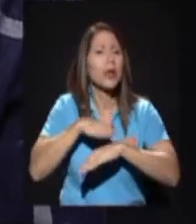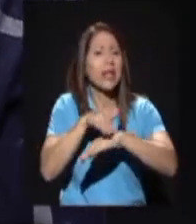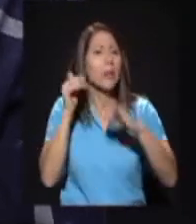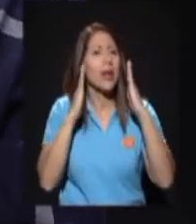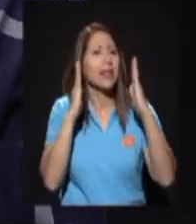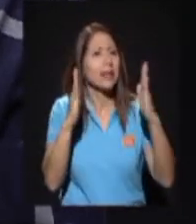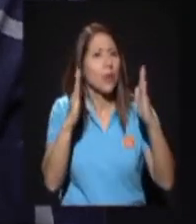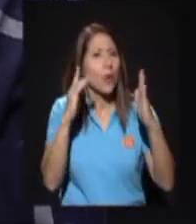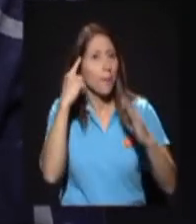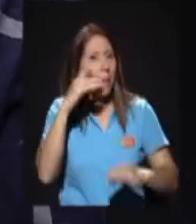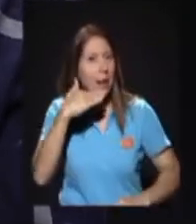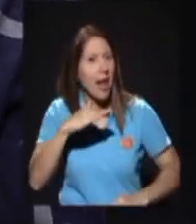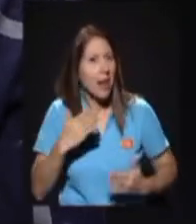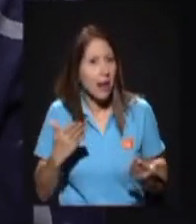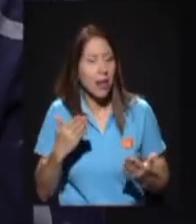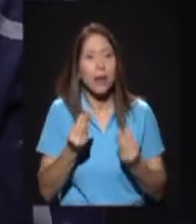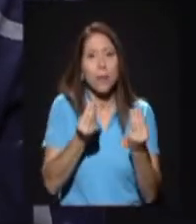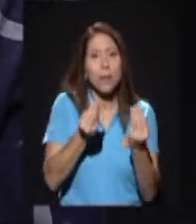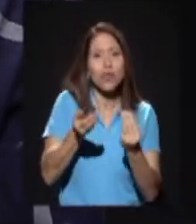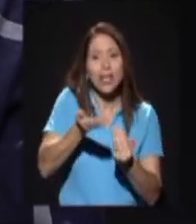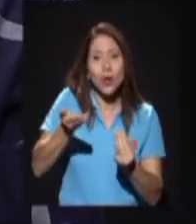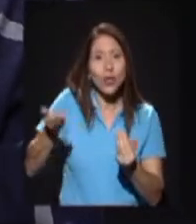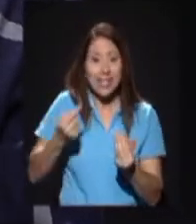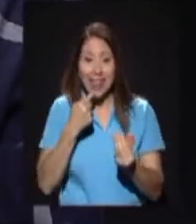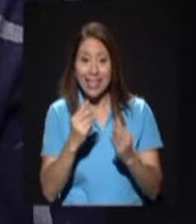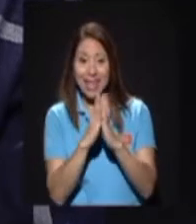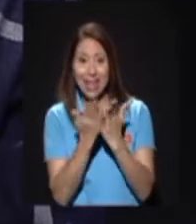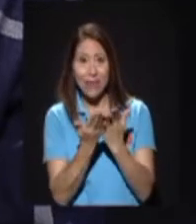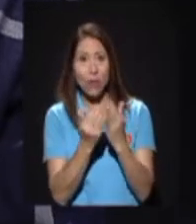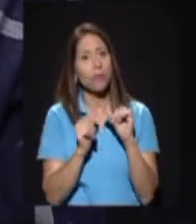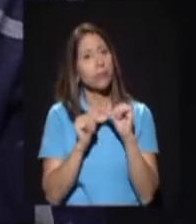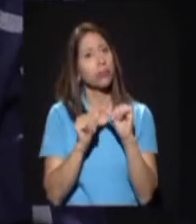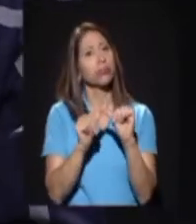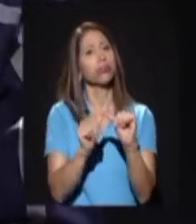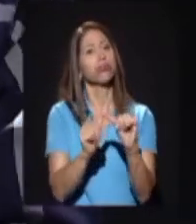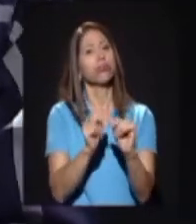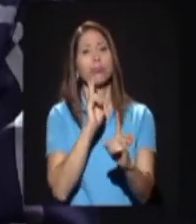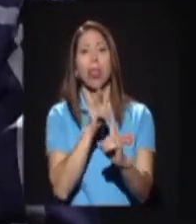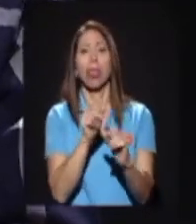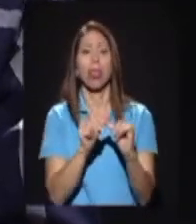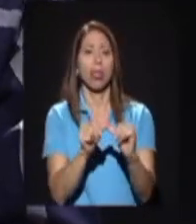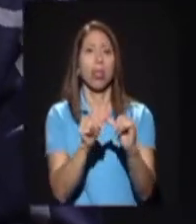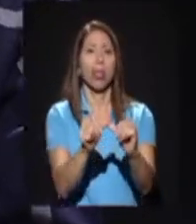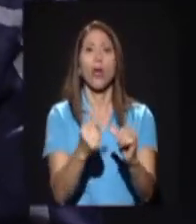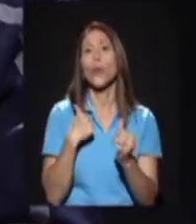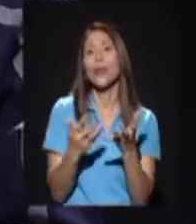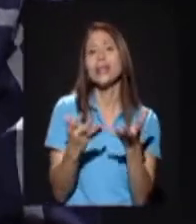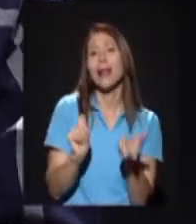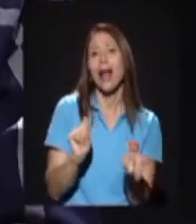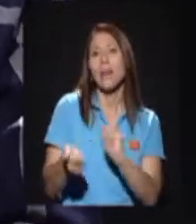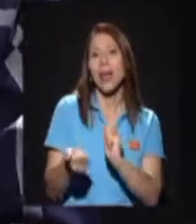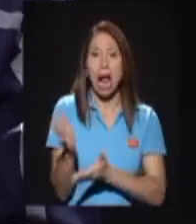mal, es que muchas de las cosas que dice en el libro siguen estando vigentes. Y uno habría querido que cambiaran, ¿verdad? Algunas